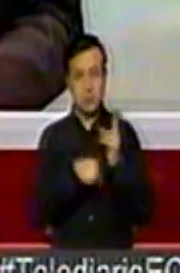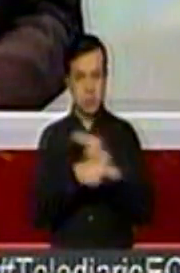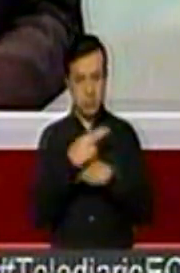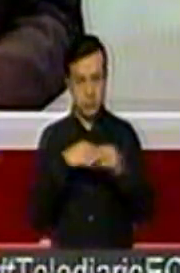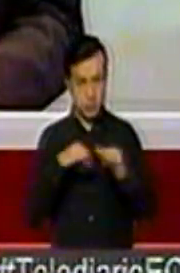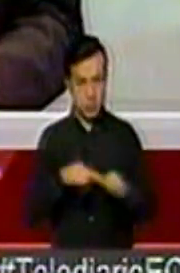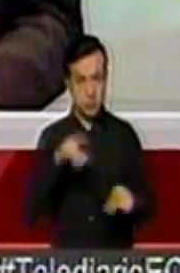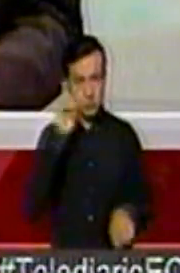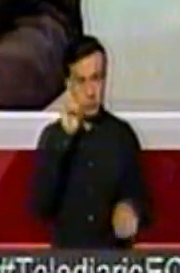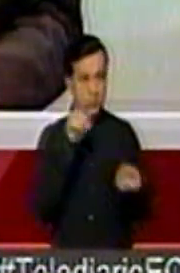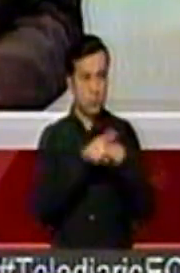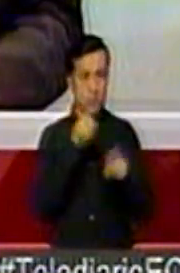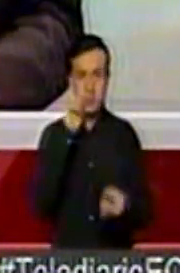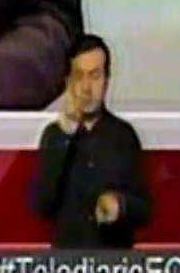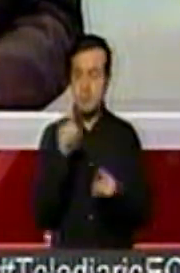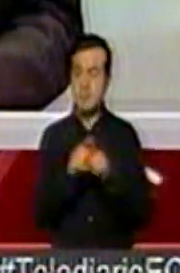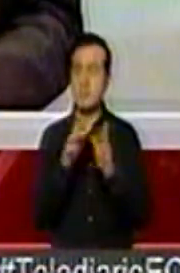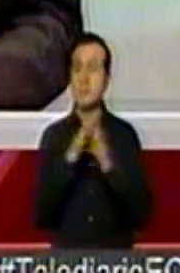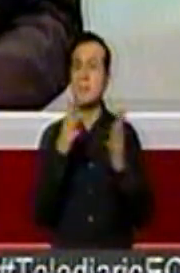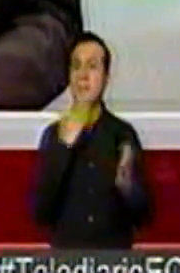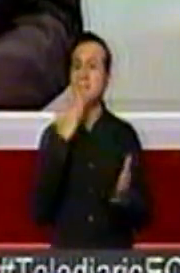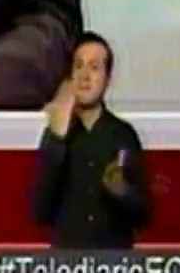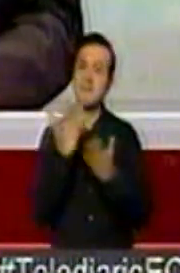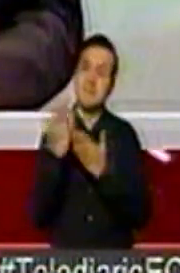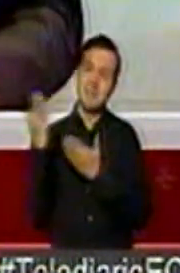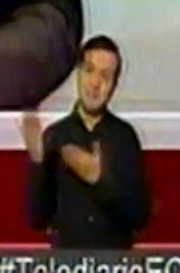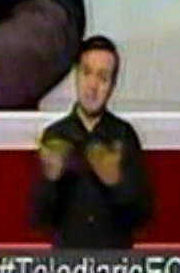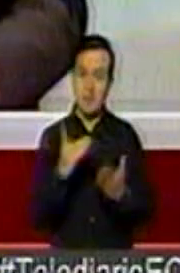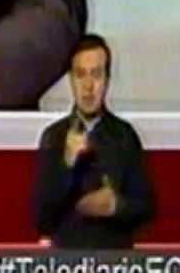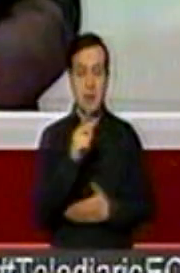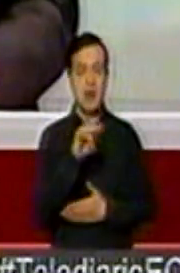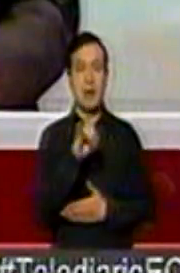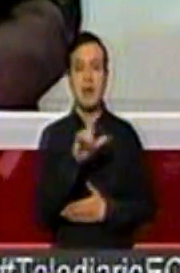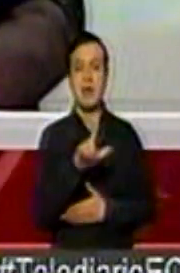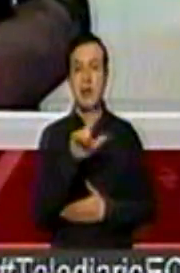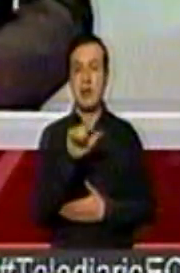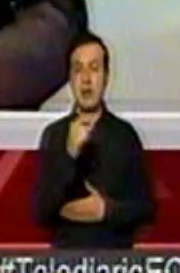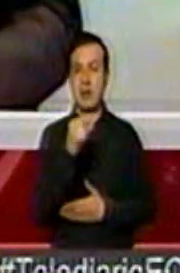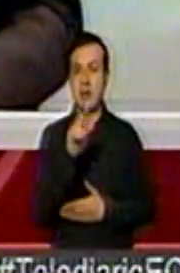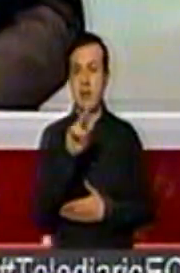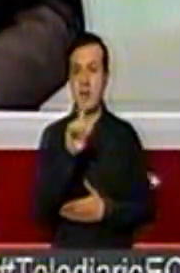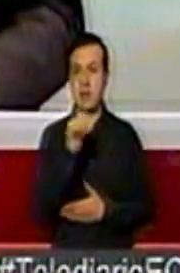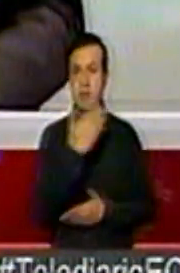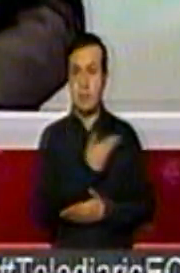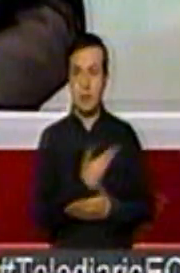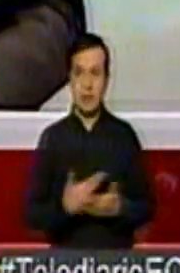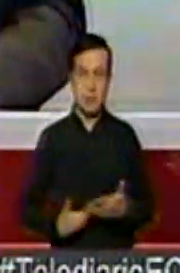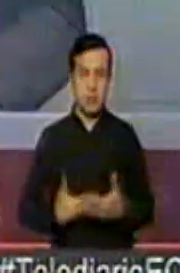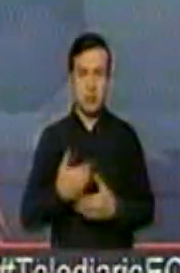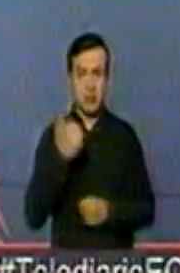tener acuerdos comerciales. Muchísimas gracias por acompañarnos el día de hoy. Daniel Legarda, presidente de la Federación de Exportadores del Ecuador.